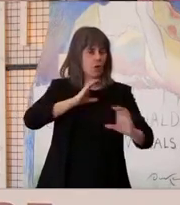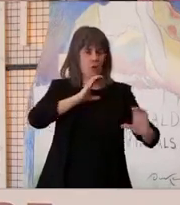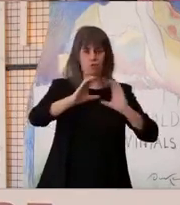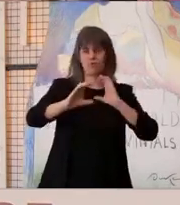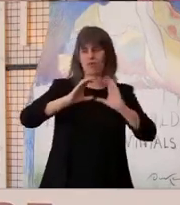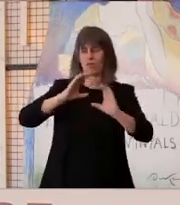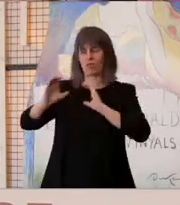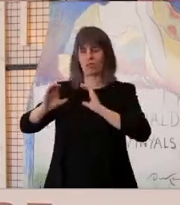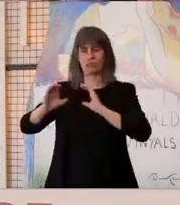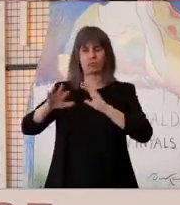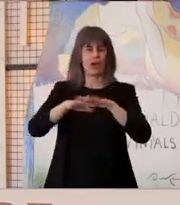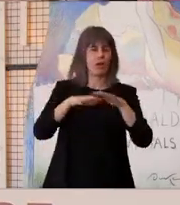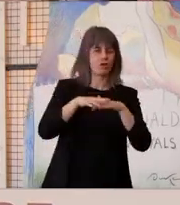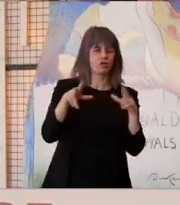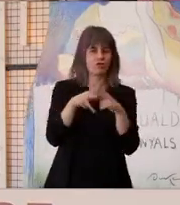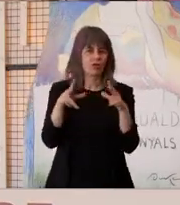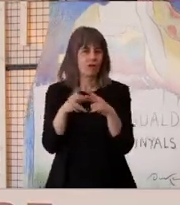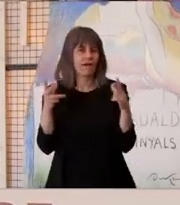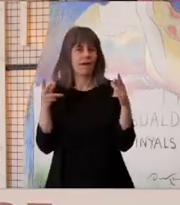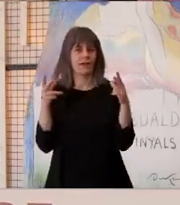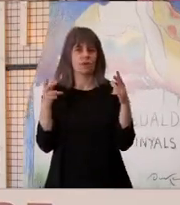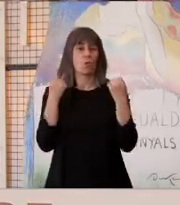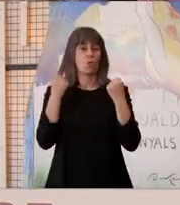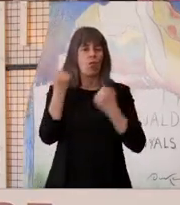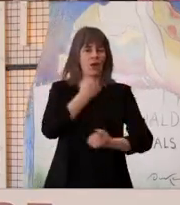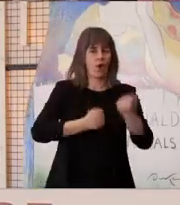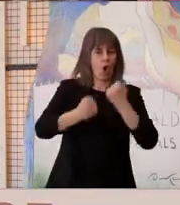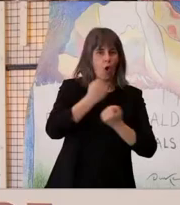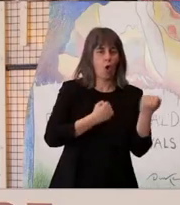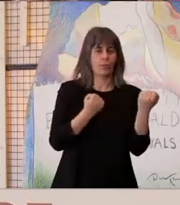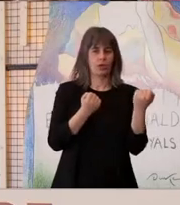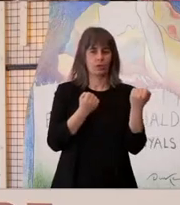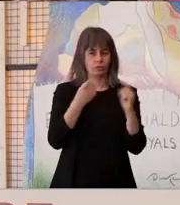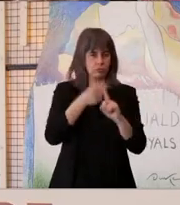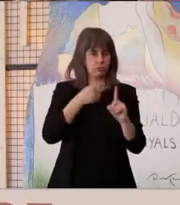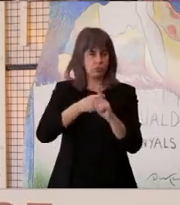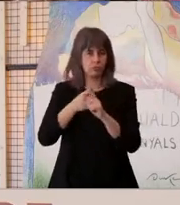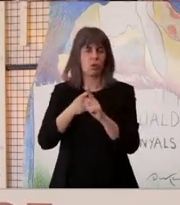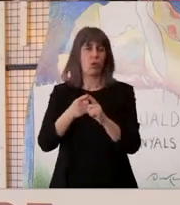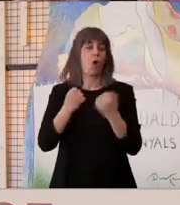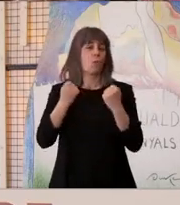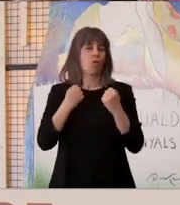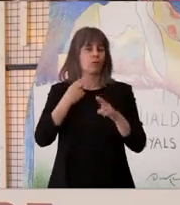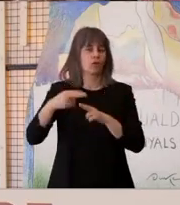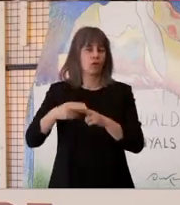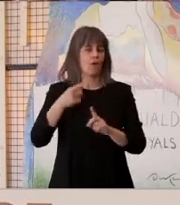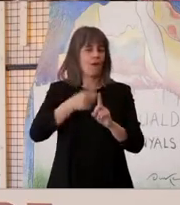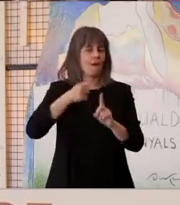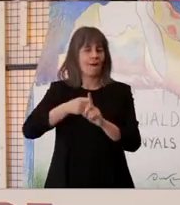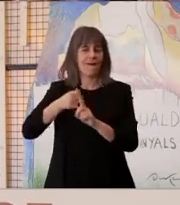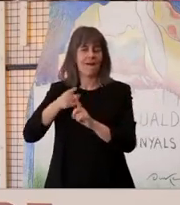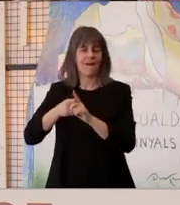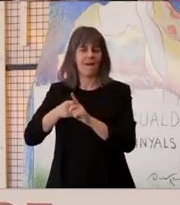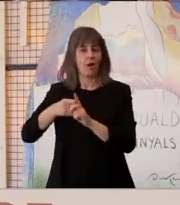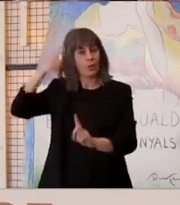usan las redes que usan el poder económico que usan el poder político para dificultar los